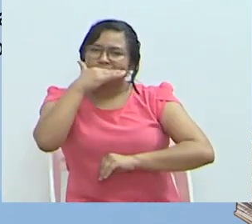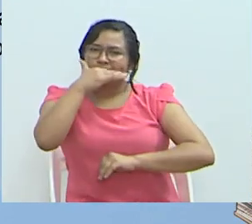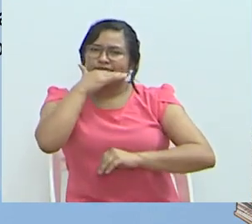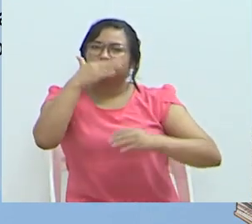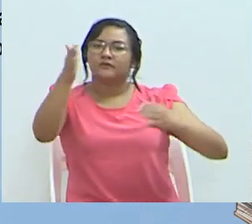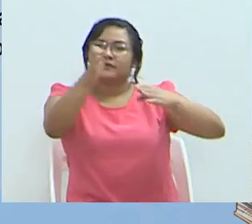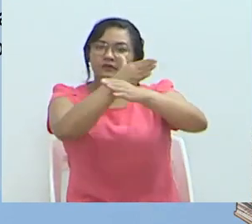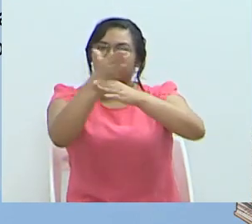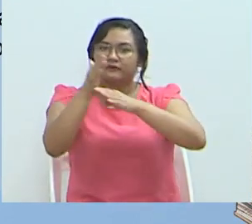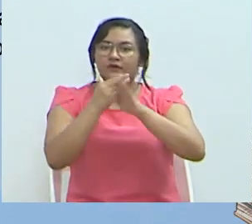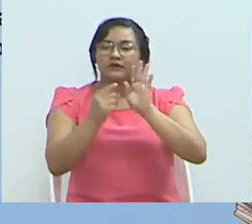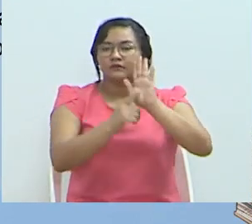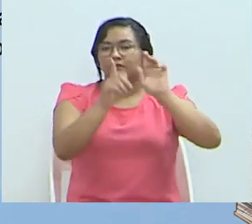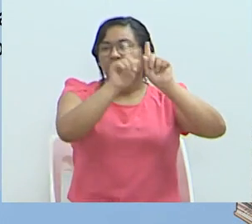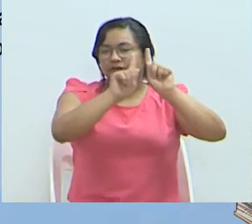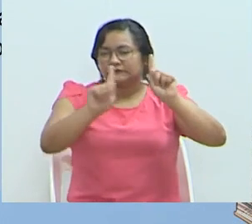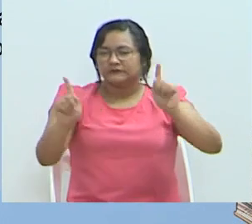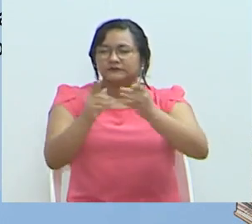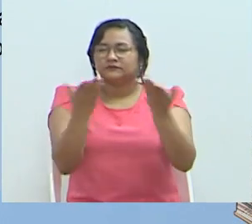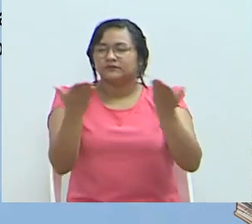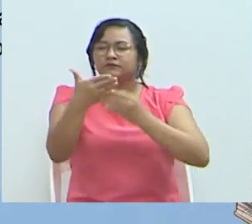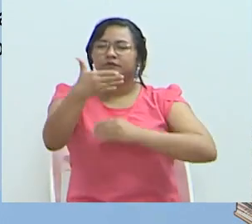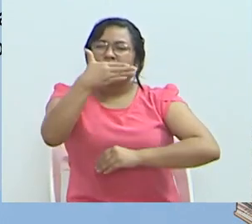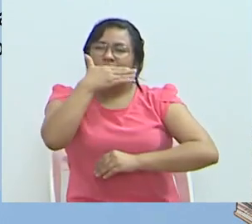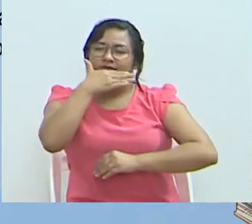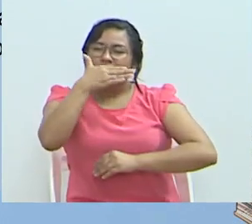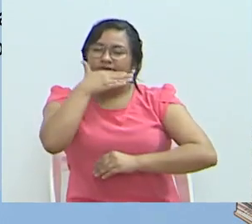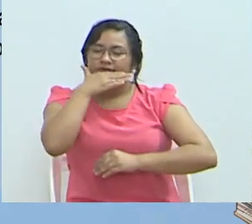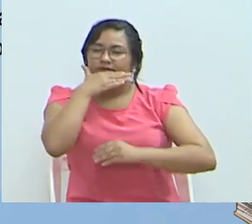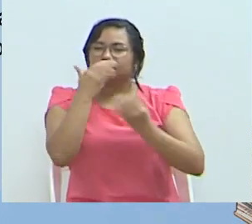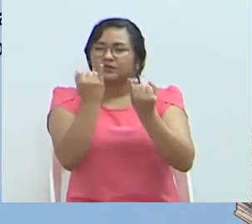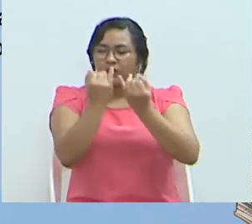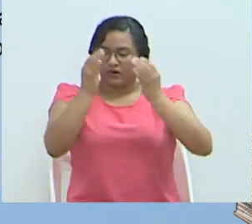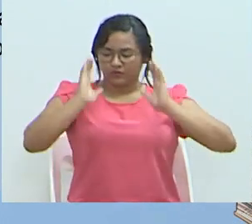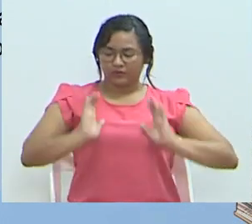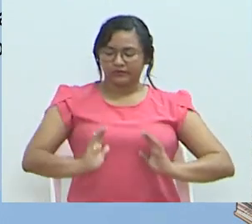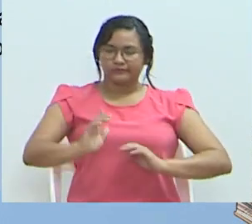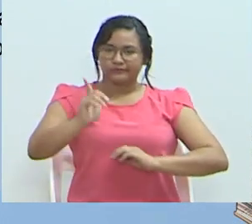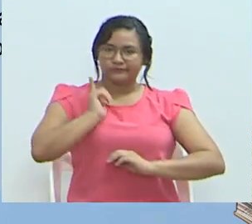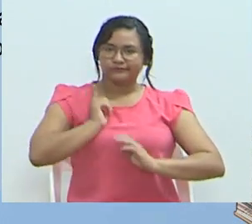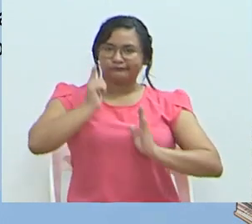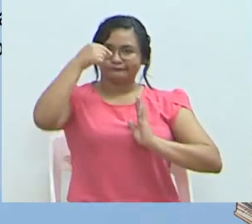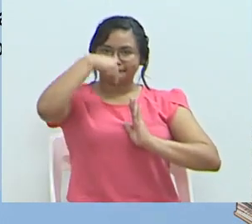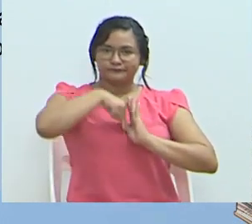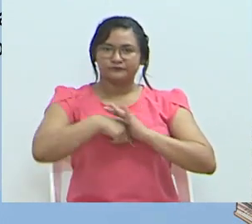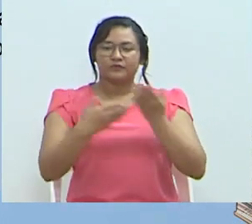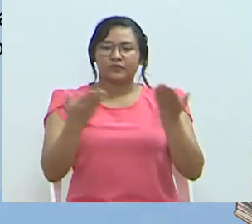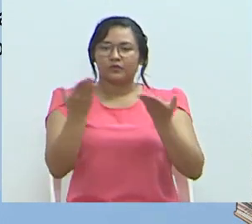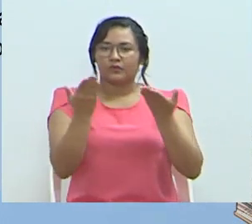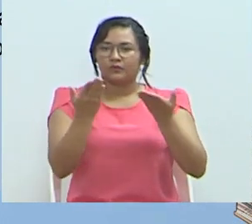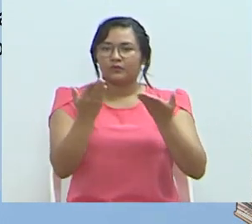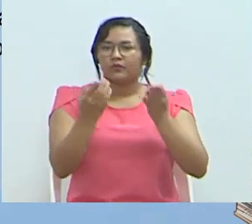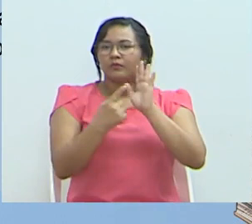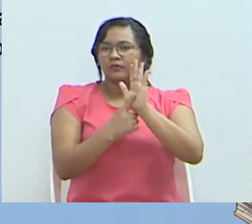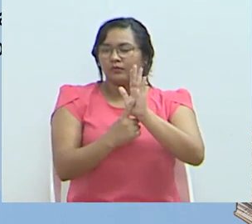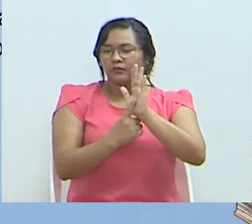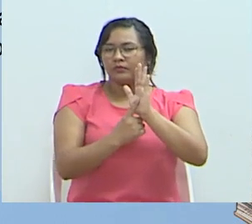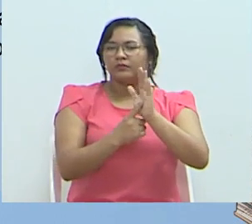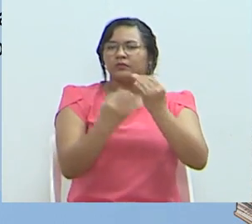varios niveles de complejidad o de como organización en nuestro cuerpo. Nivel anatómico: son